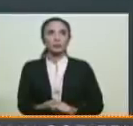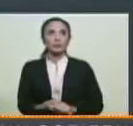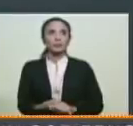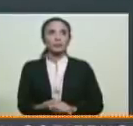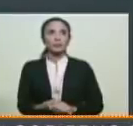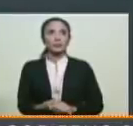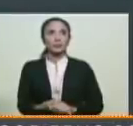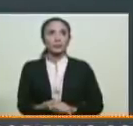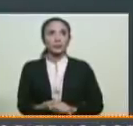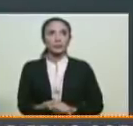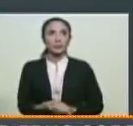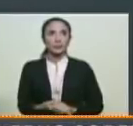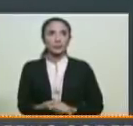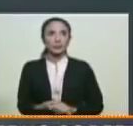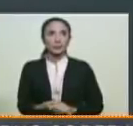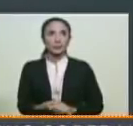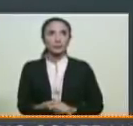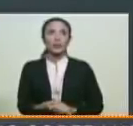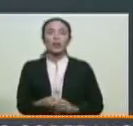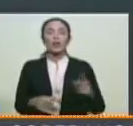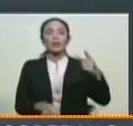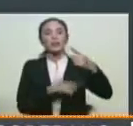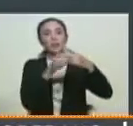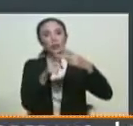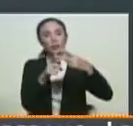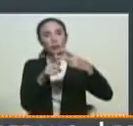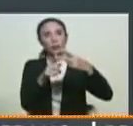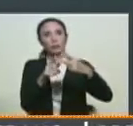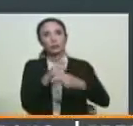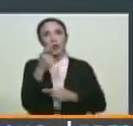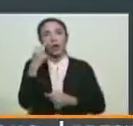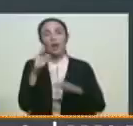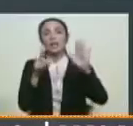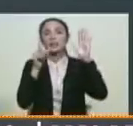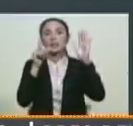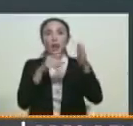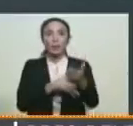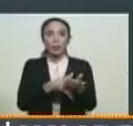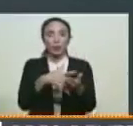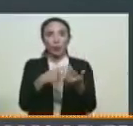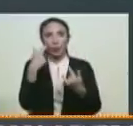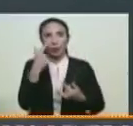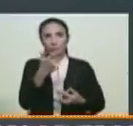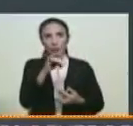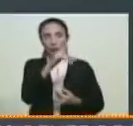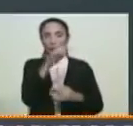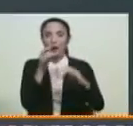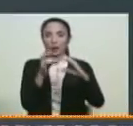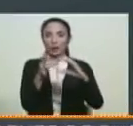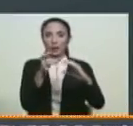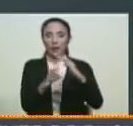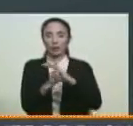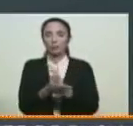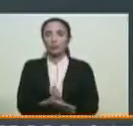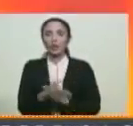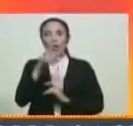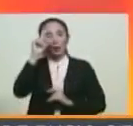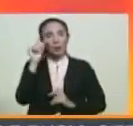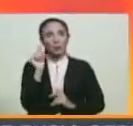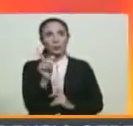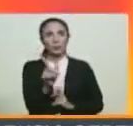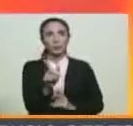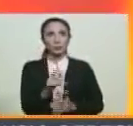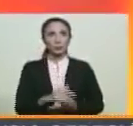Y en segundo lugar, y no menos importante, los 6.300.000 del carnet del Partido Socialista Unido de Venezuela.